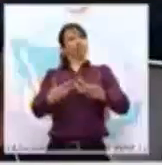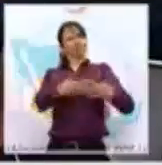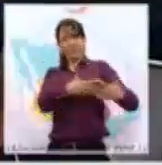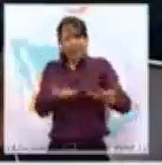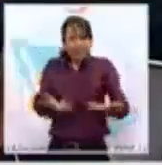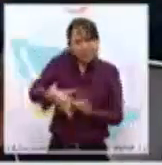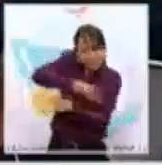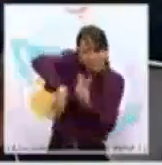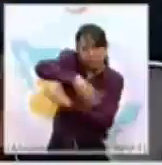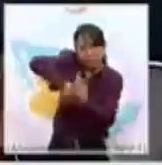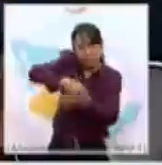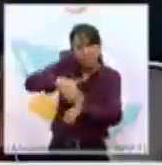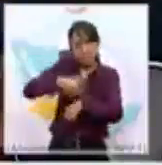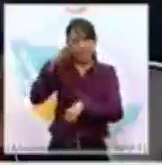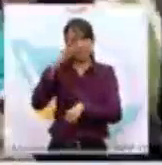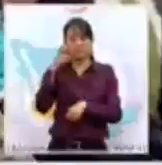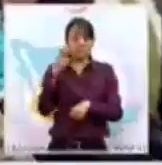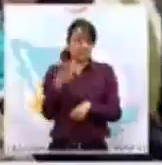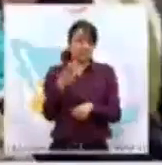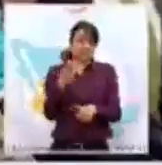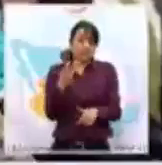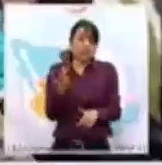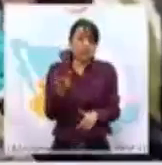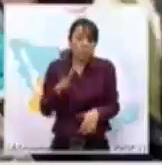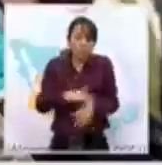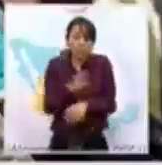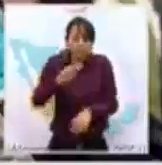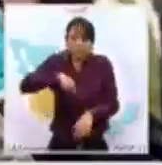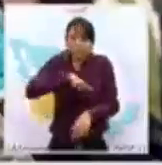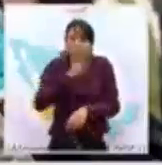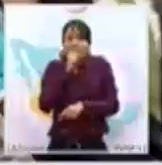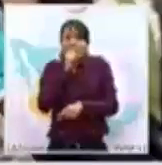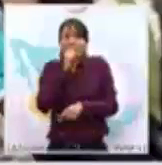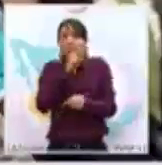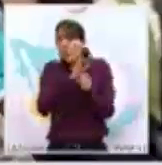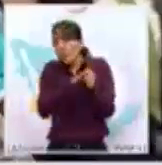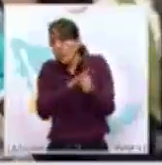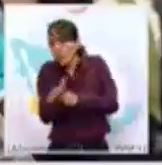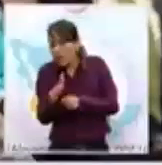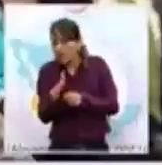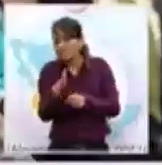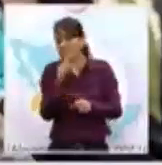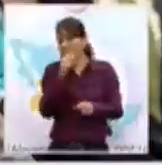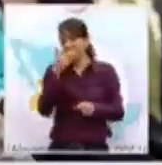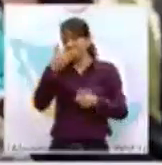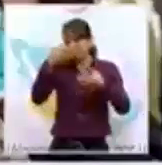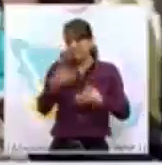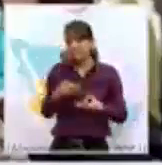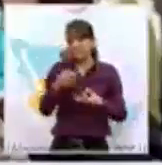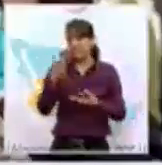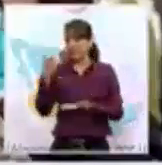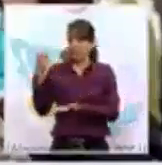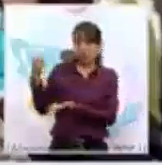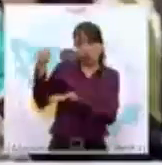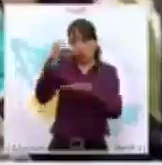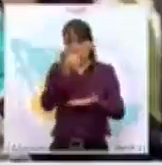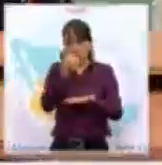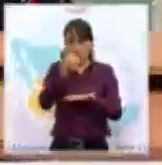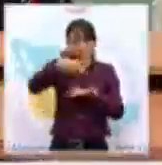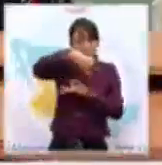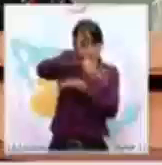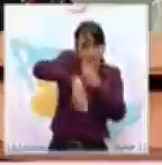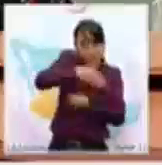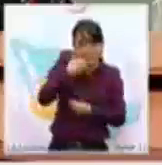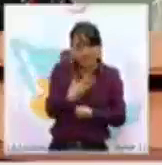empezar a conectar, algo que no hemos hecho de manera virtuosa la economía y la parte educativa.